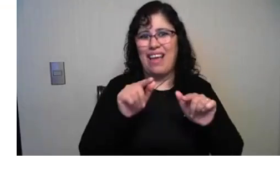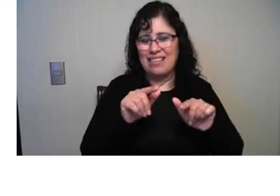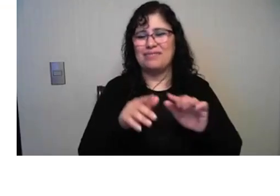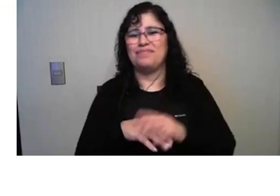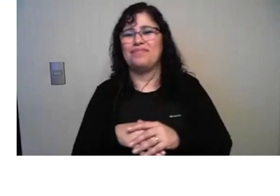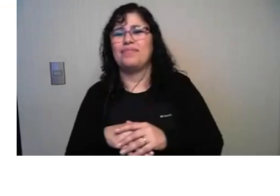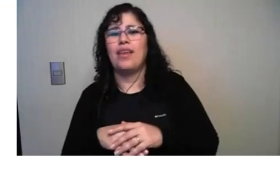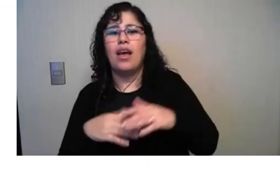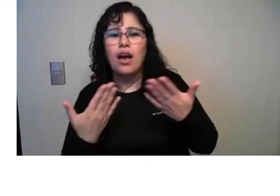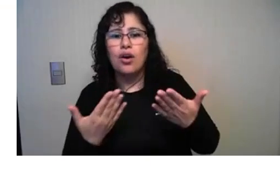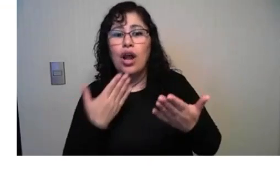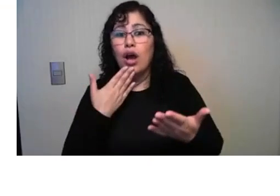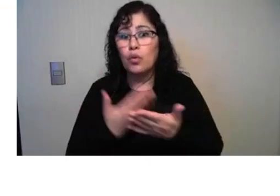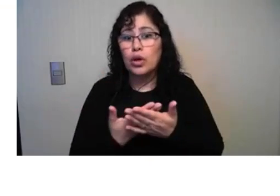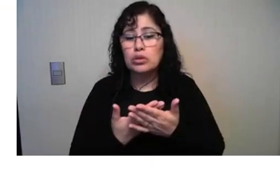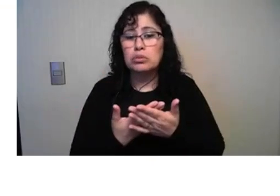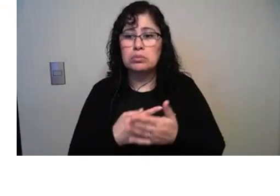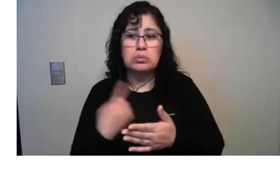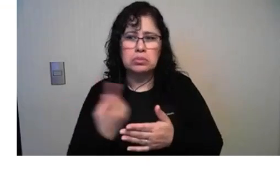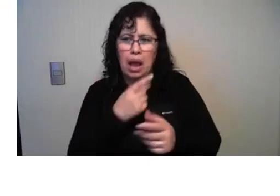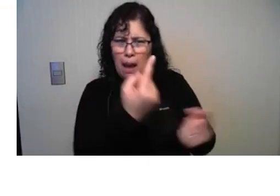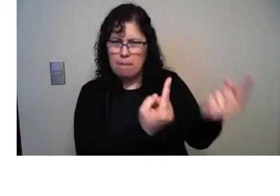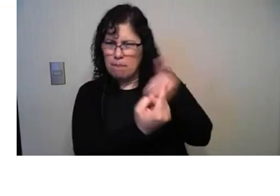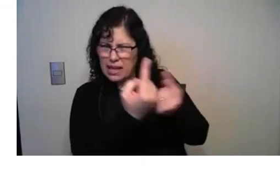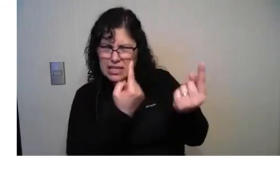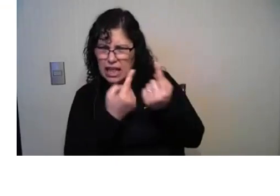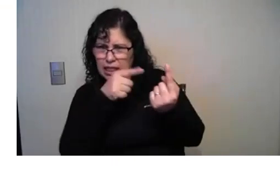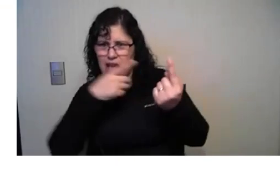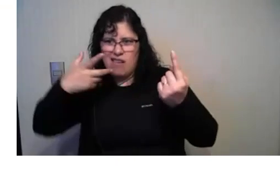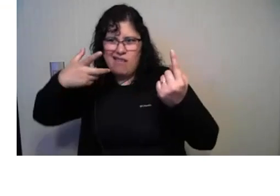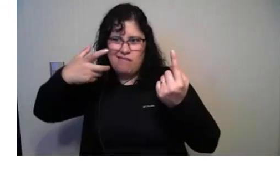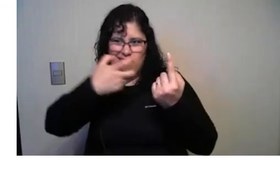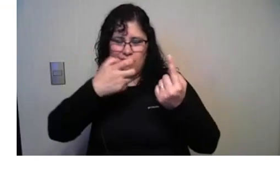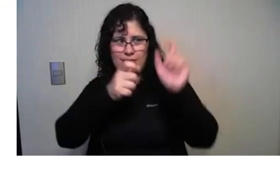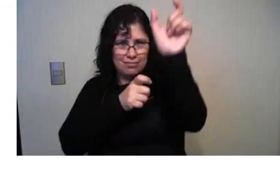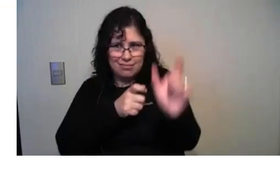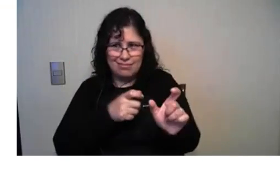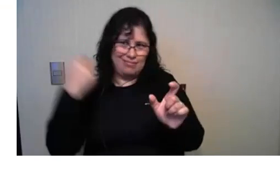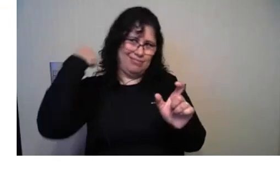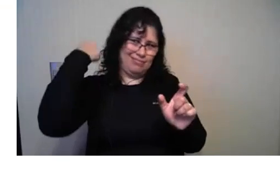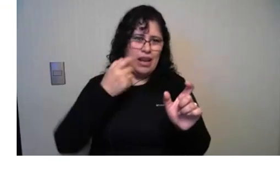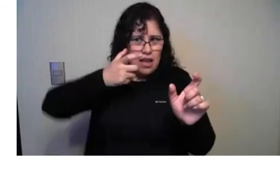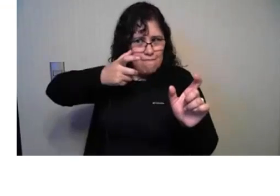general, cuando a algún paciente le colocan alguna inyección, un anestésico epidural,